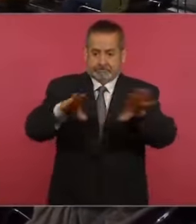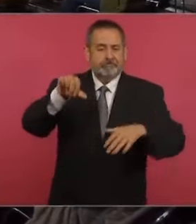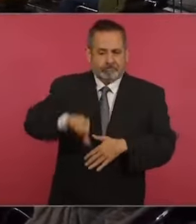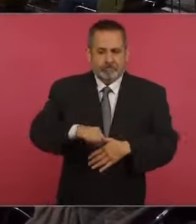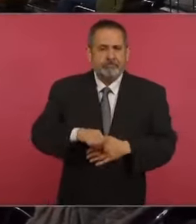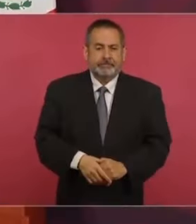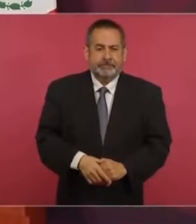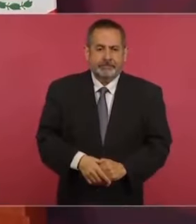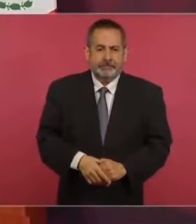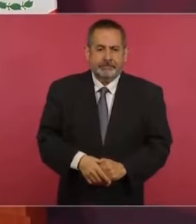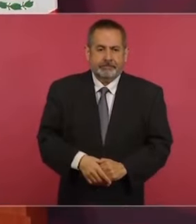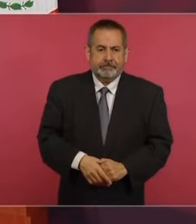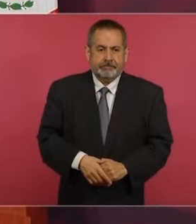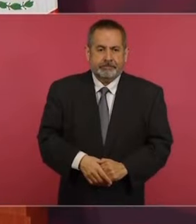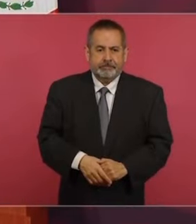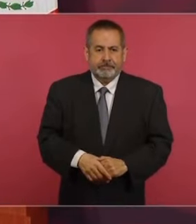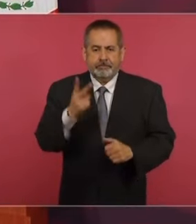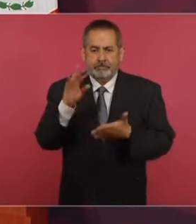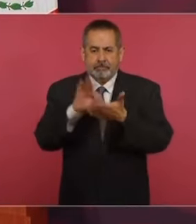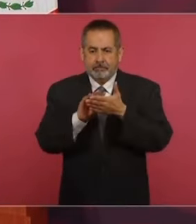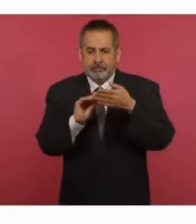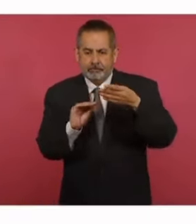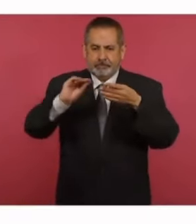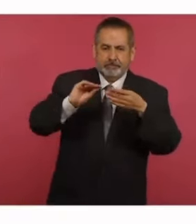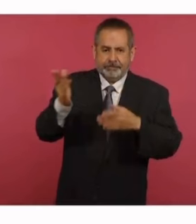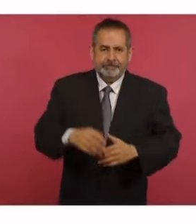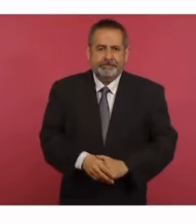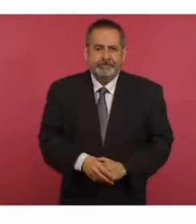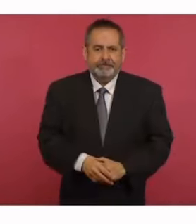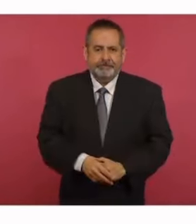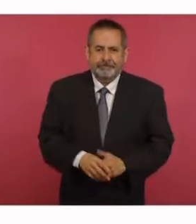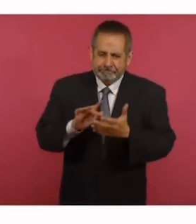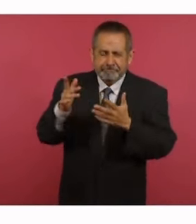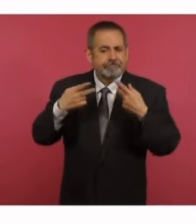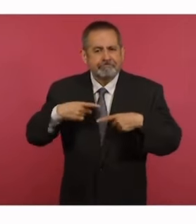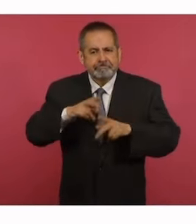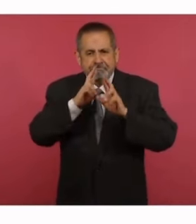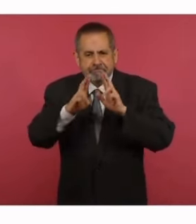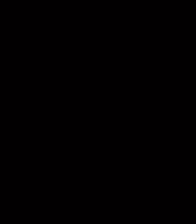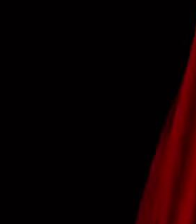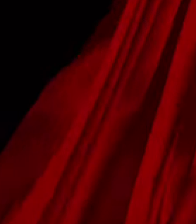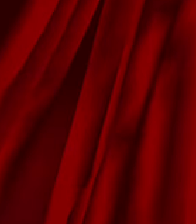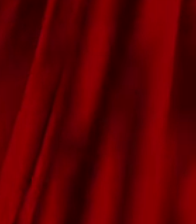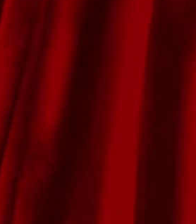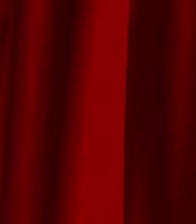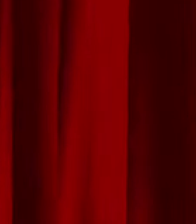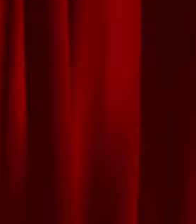la encuesta. Subimos 2 puntos. Muchas gracias a la gente por su confianza.